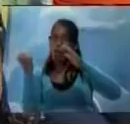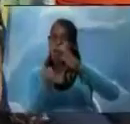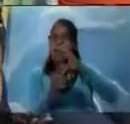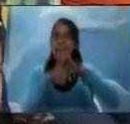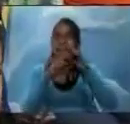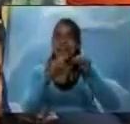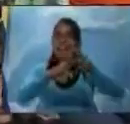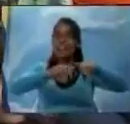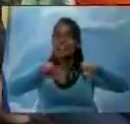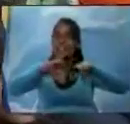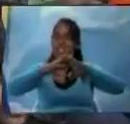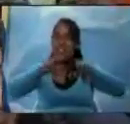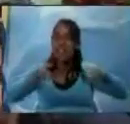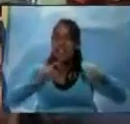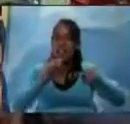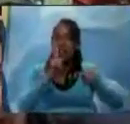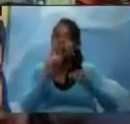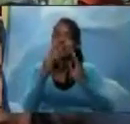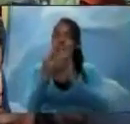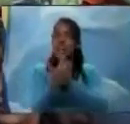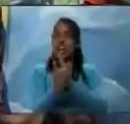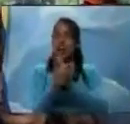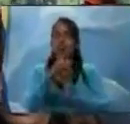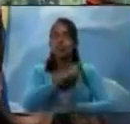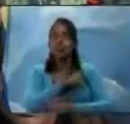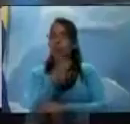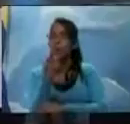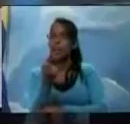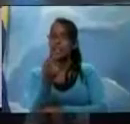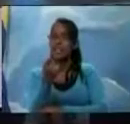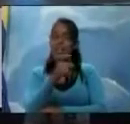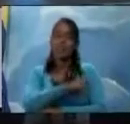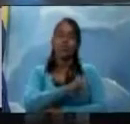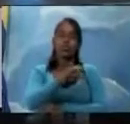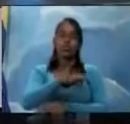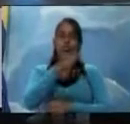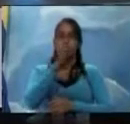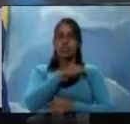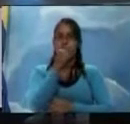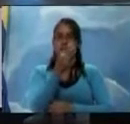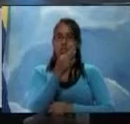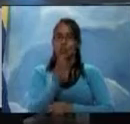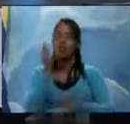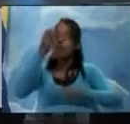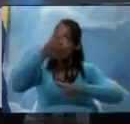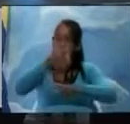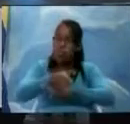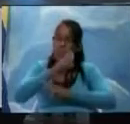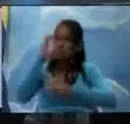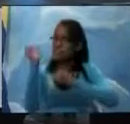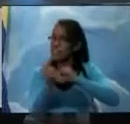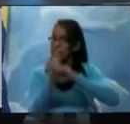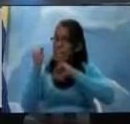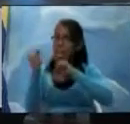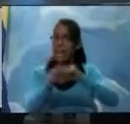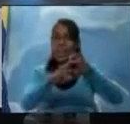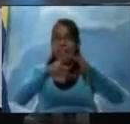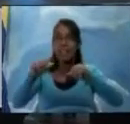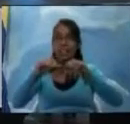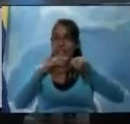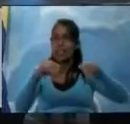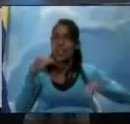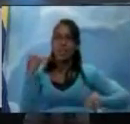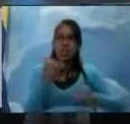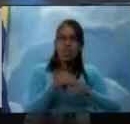en la tierra. Y escondió el dinero de su señor. Fue y cavó en la tierra, así como cavan